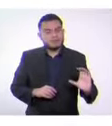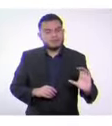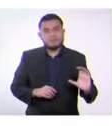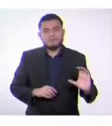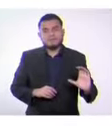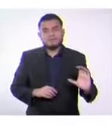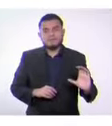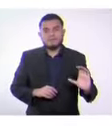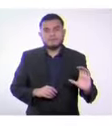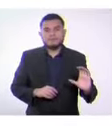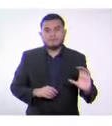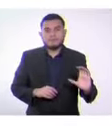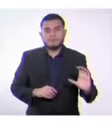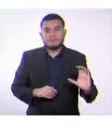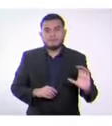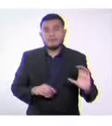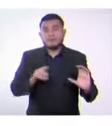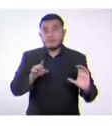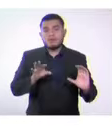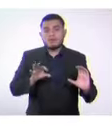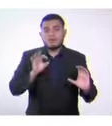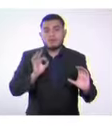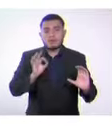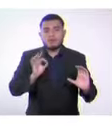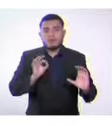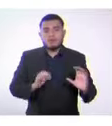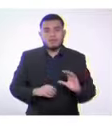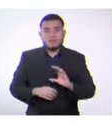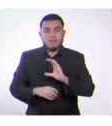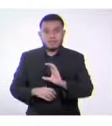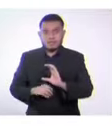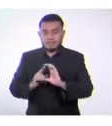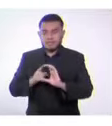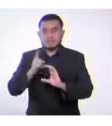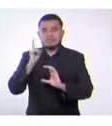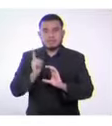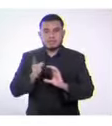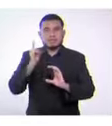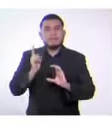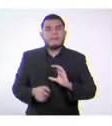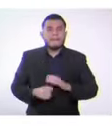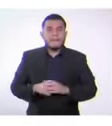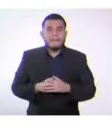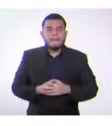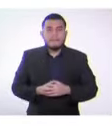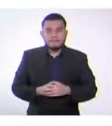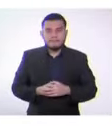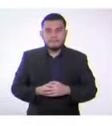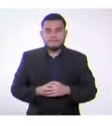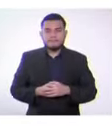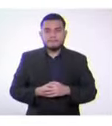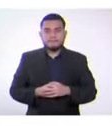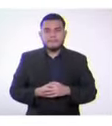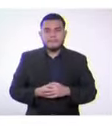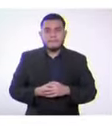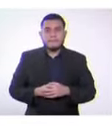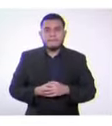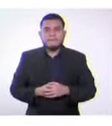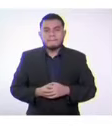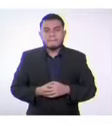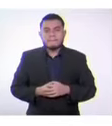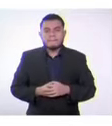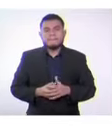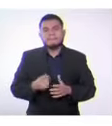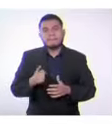evaporación. Si elegiste evaporación, muy bien, elegiste la respuesta correcta. Cuando